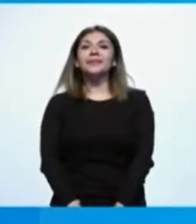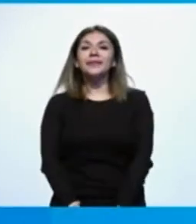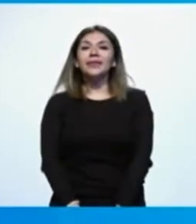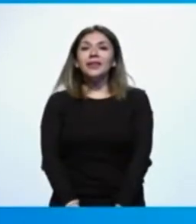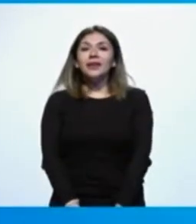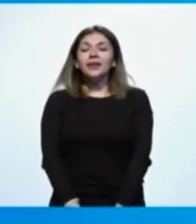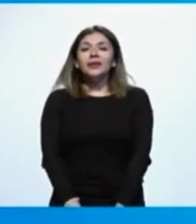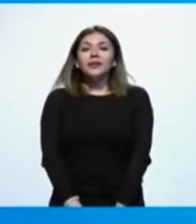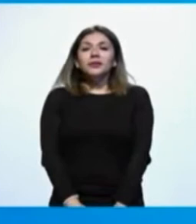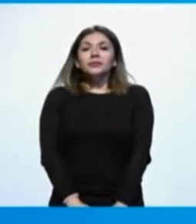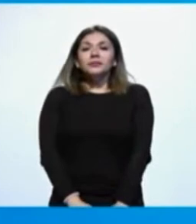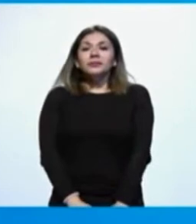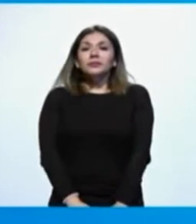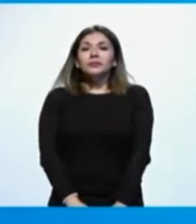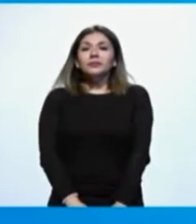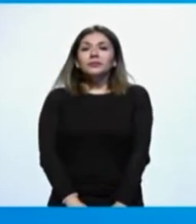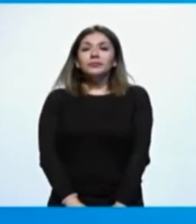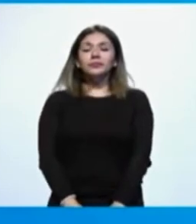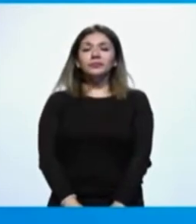55-3601-7599 y